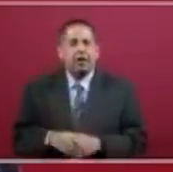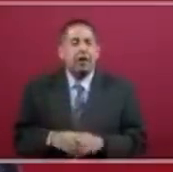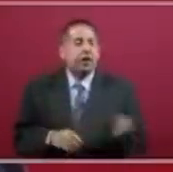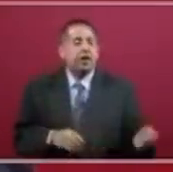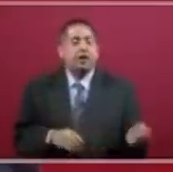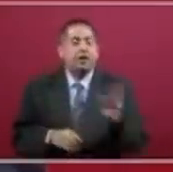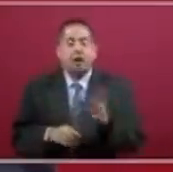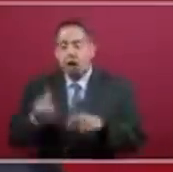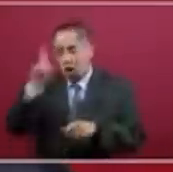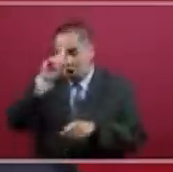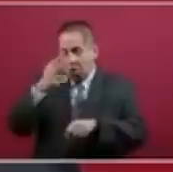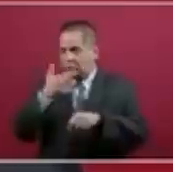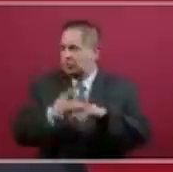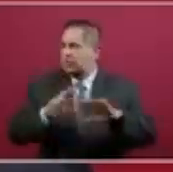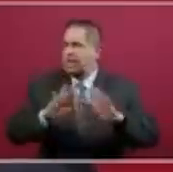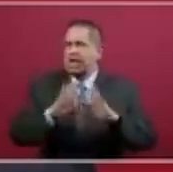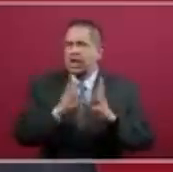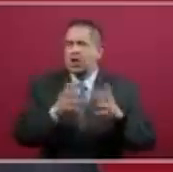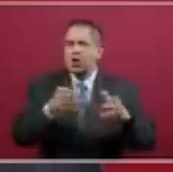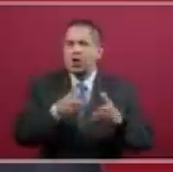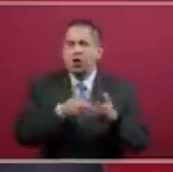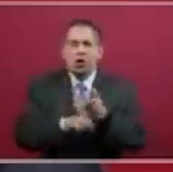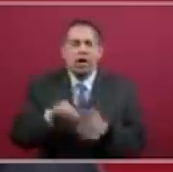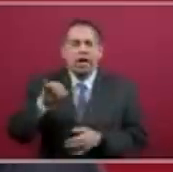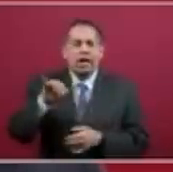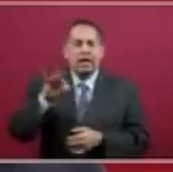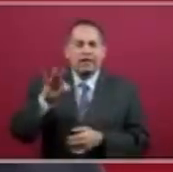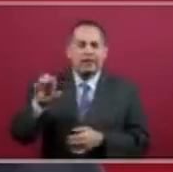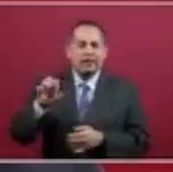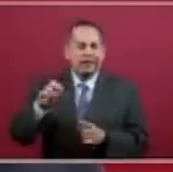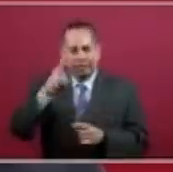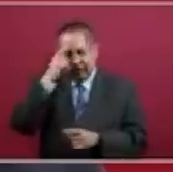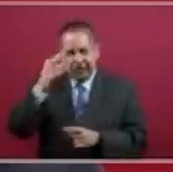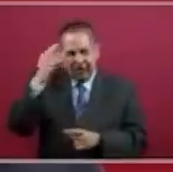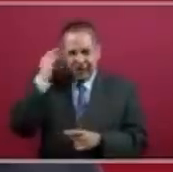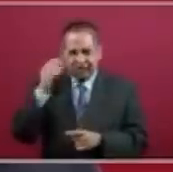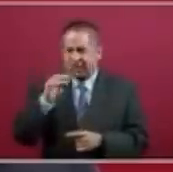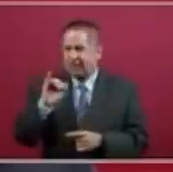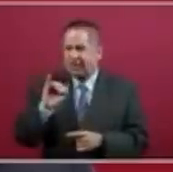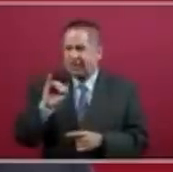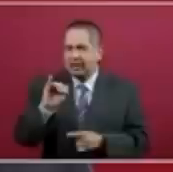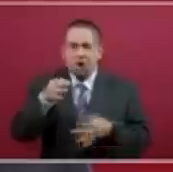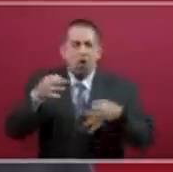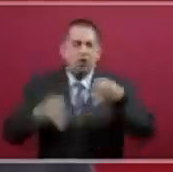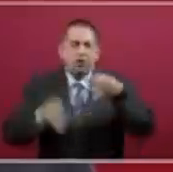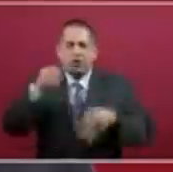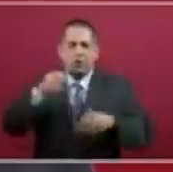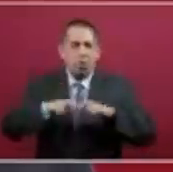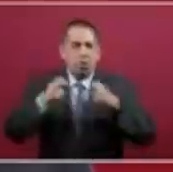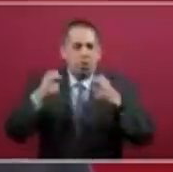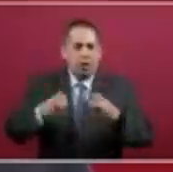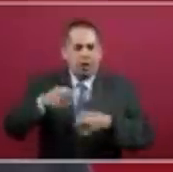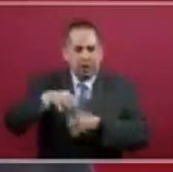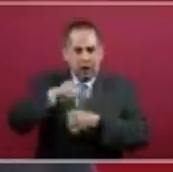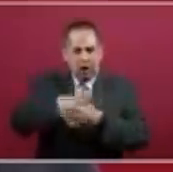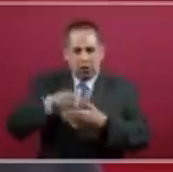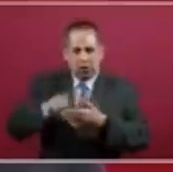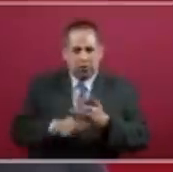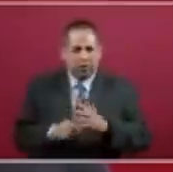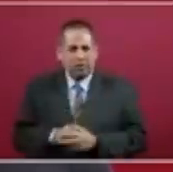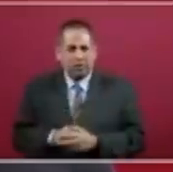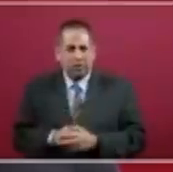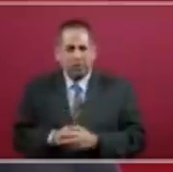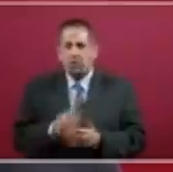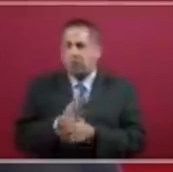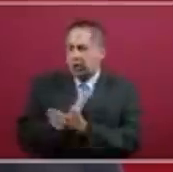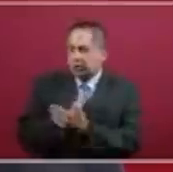a los consejeros del IFE o del tribunal y se